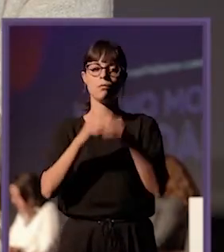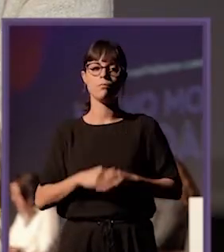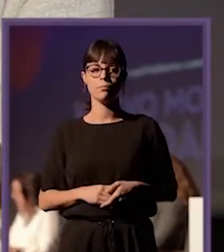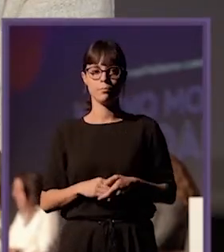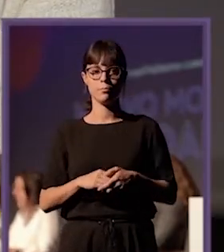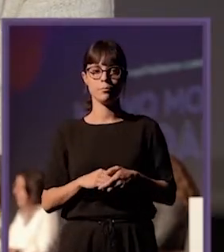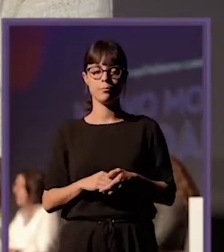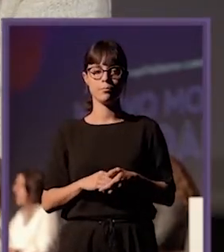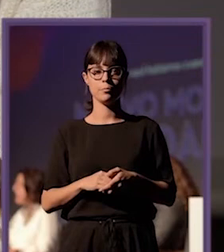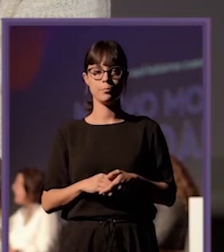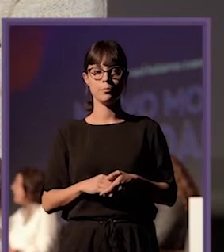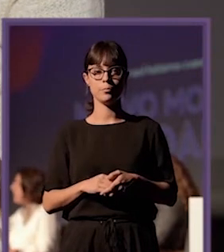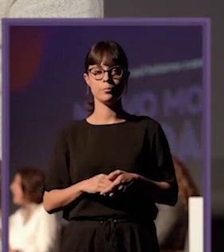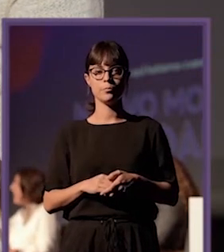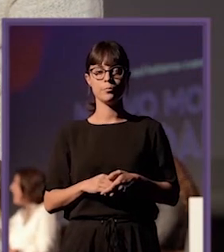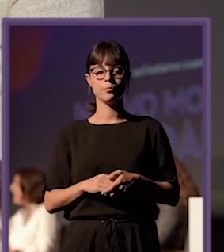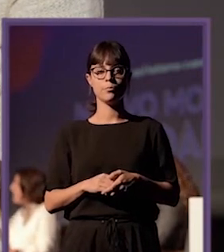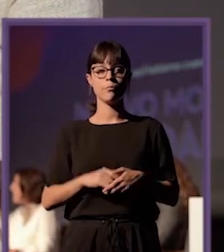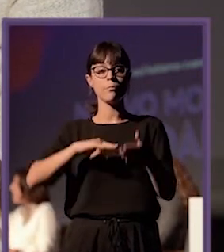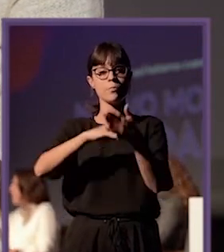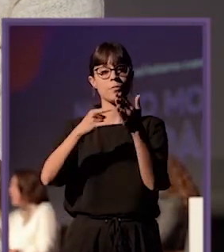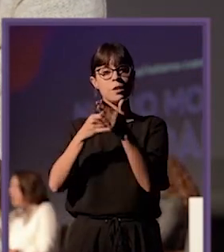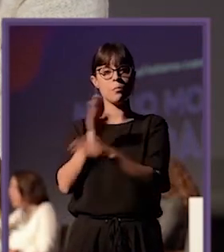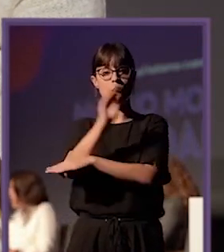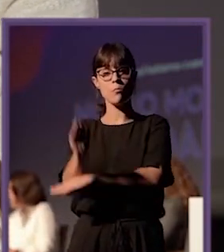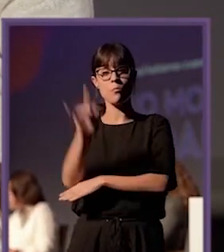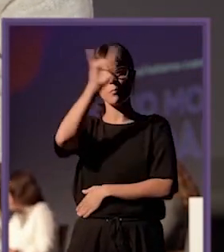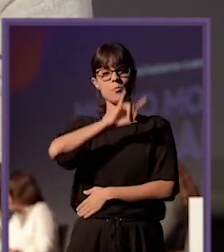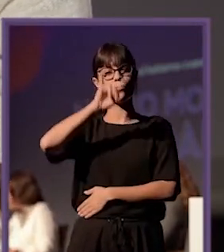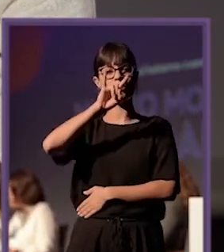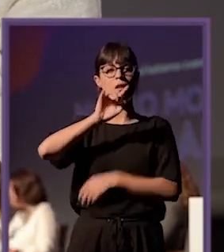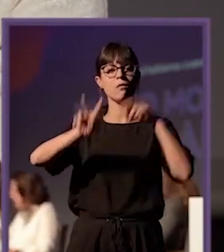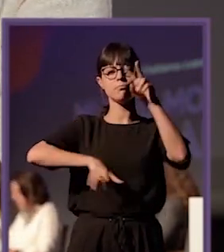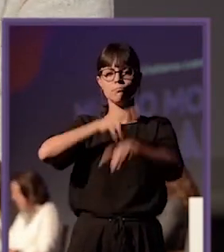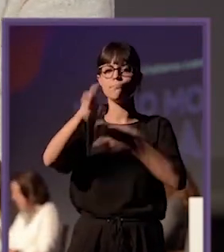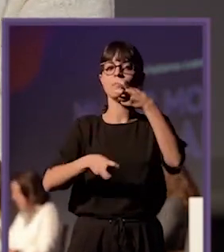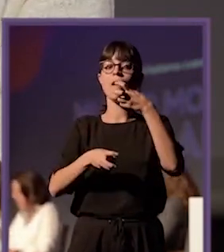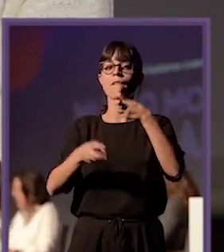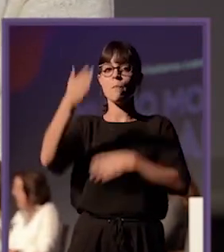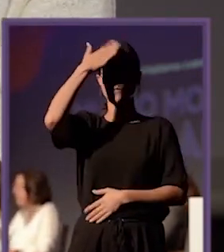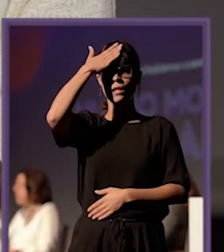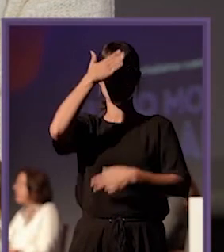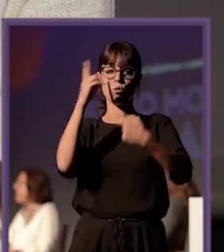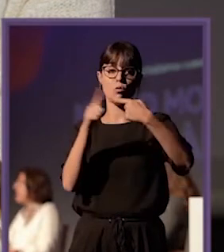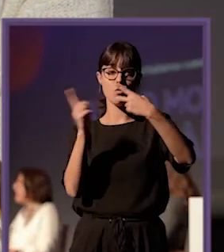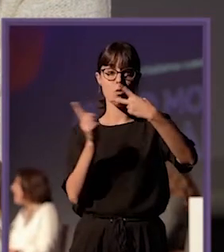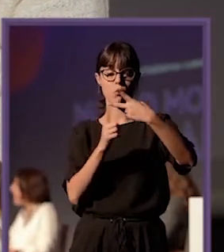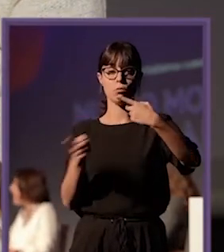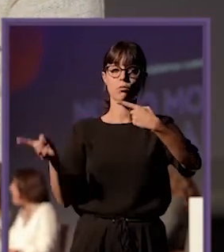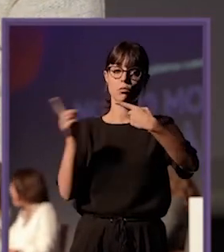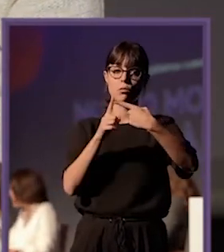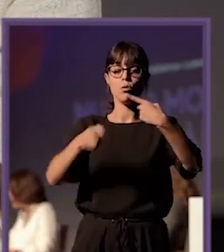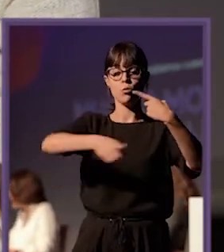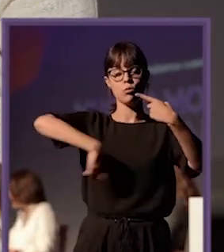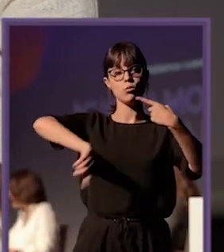compenden. Repensar el sistema de cuidados en Canarias supone por lo menos dos pilares muy claros. Tenemos que trabajar